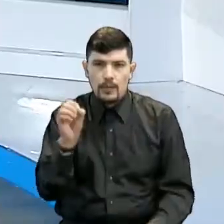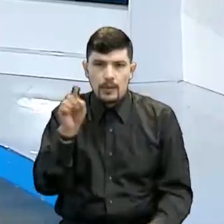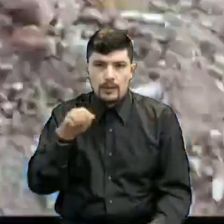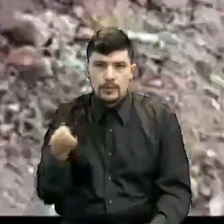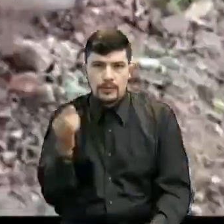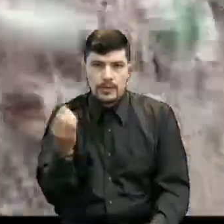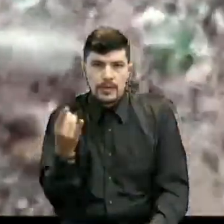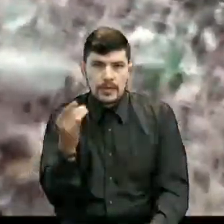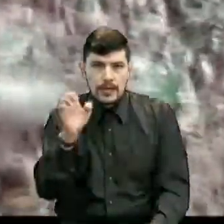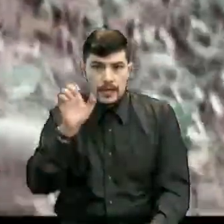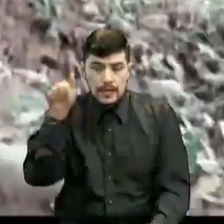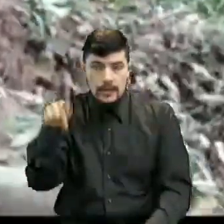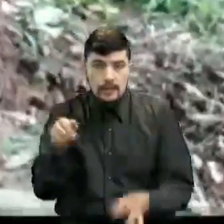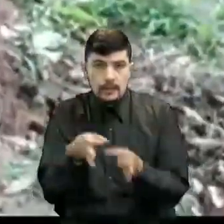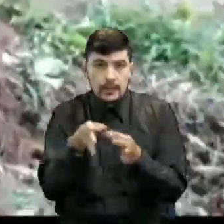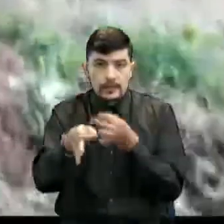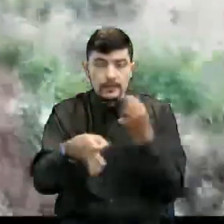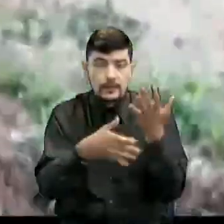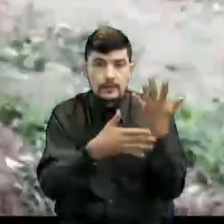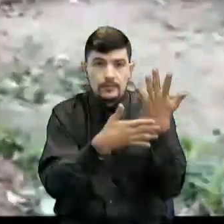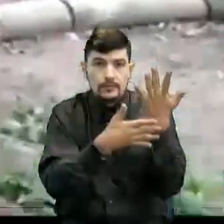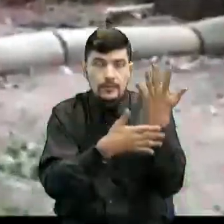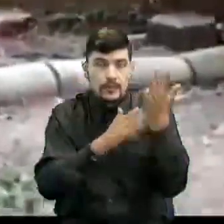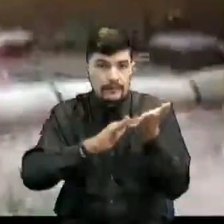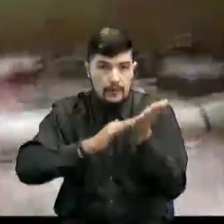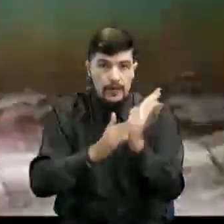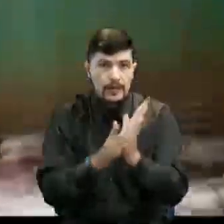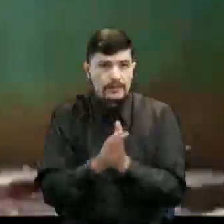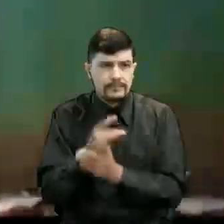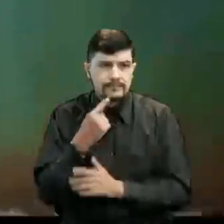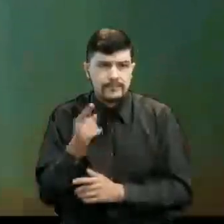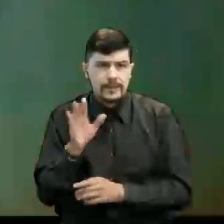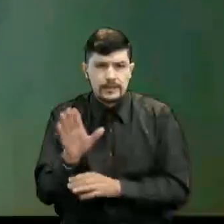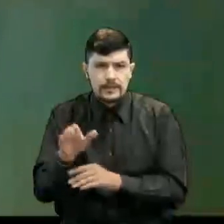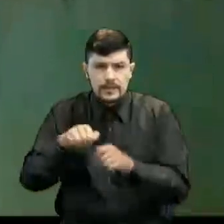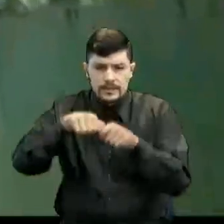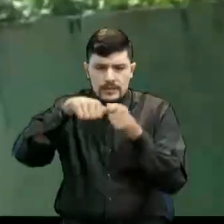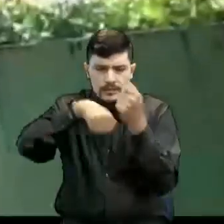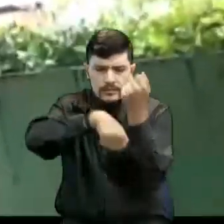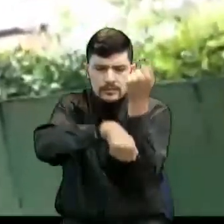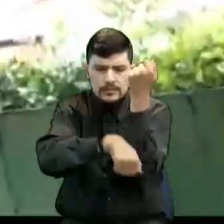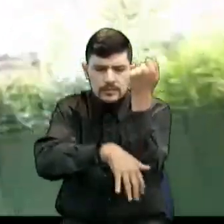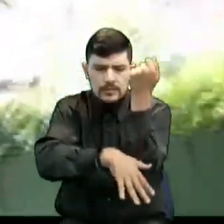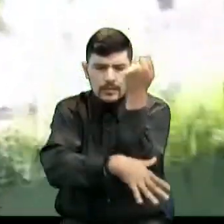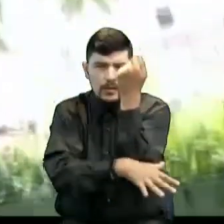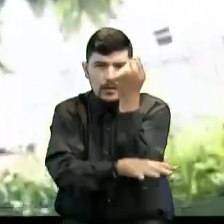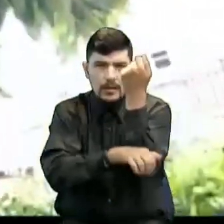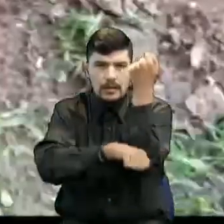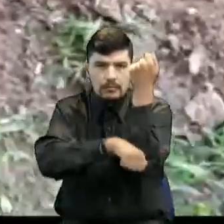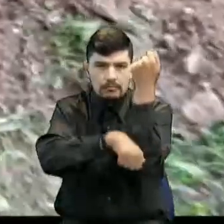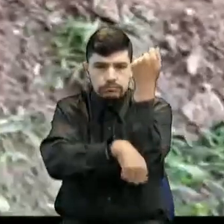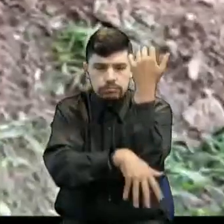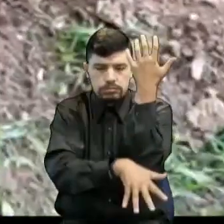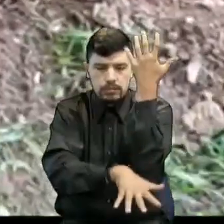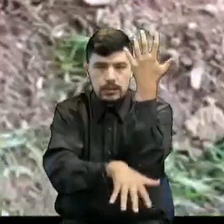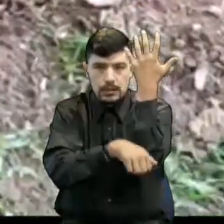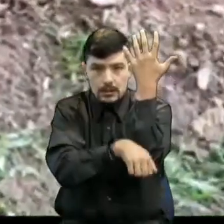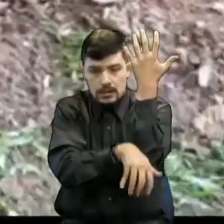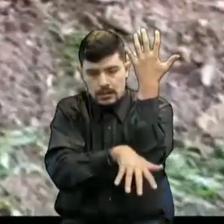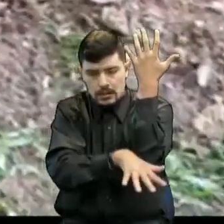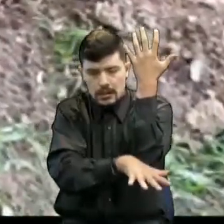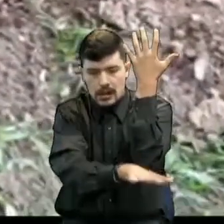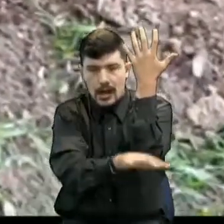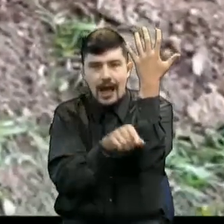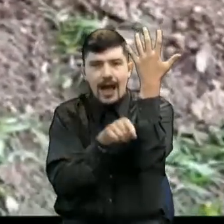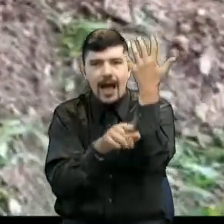Blanca, quien manifiesta que la raíz de este árbol estaría generando afectaciones severas a su vivienda. Le quiero pedir